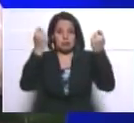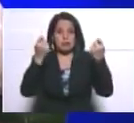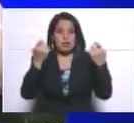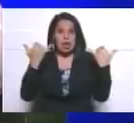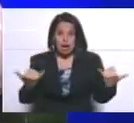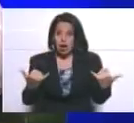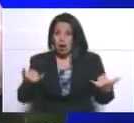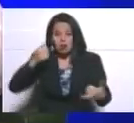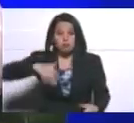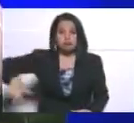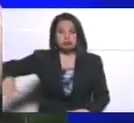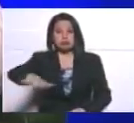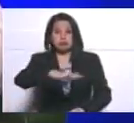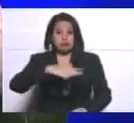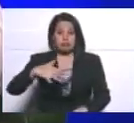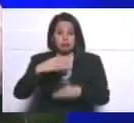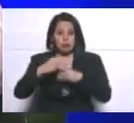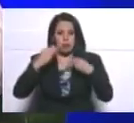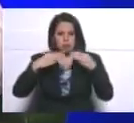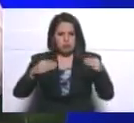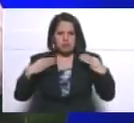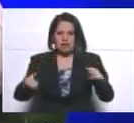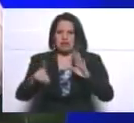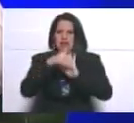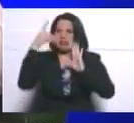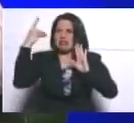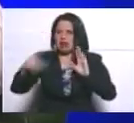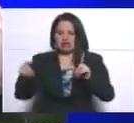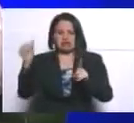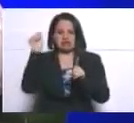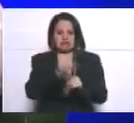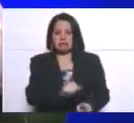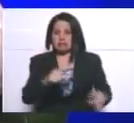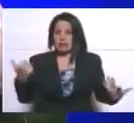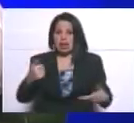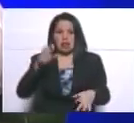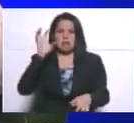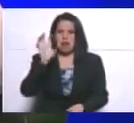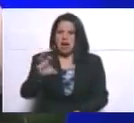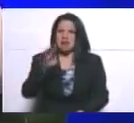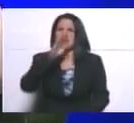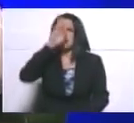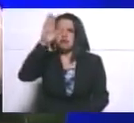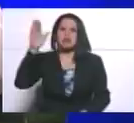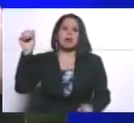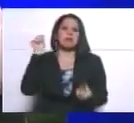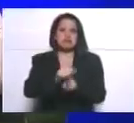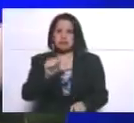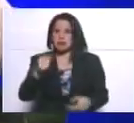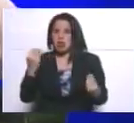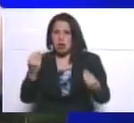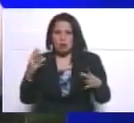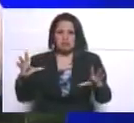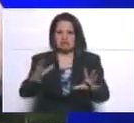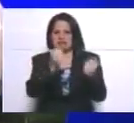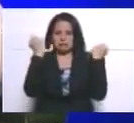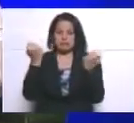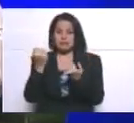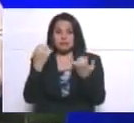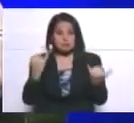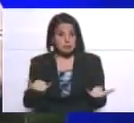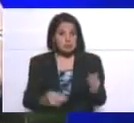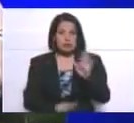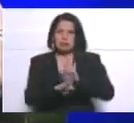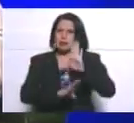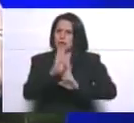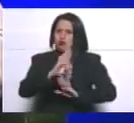los pueblos para negarles el derecho a la patria, para negarles el derecho al futuro, para negarles el derecho al desarrollo. Así que la